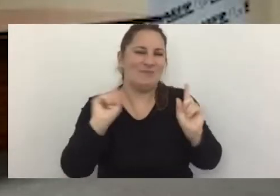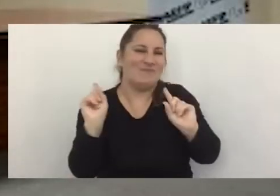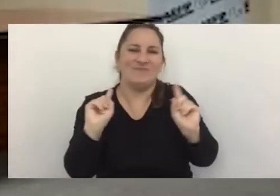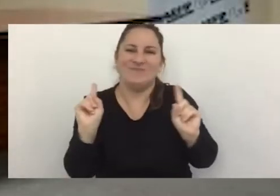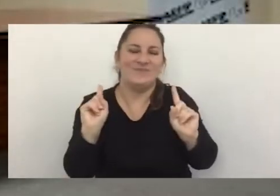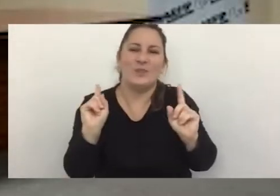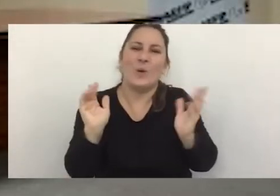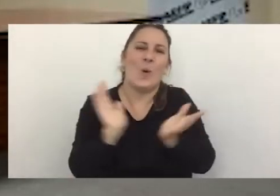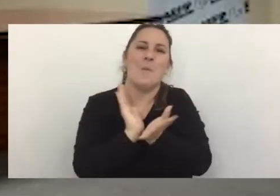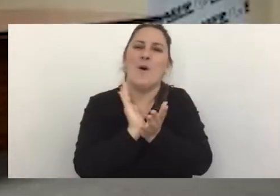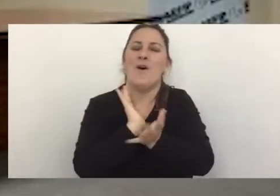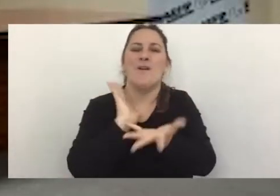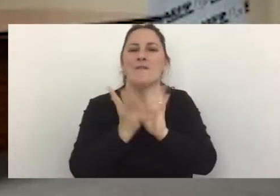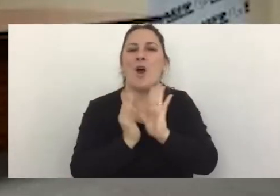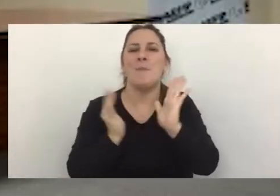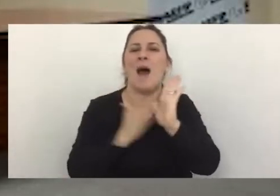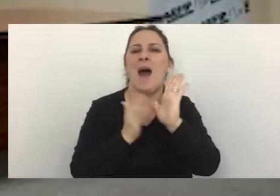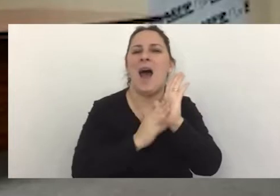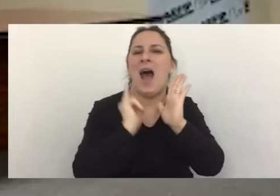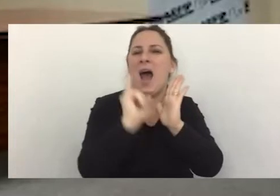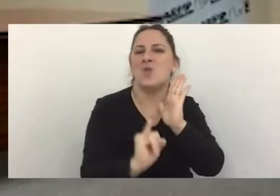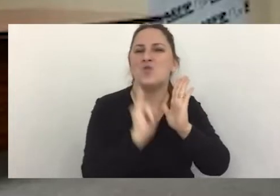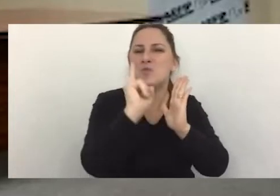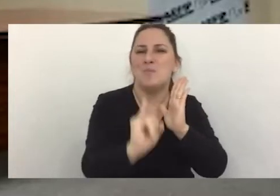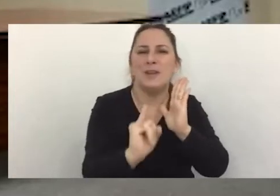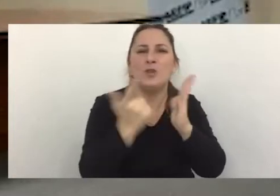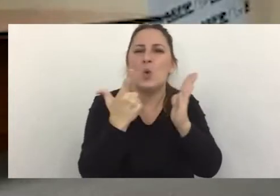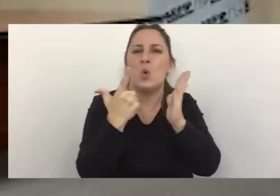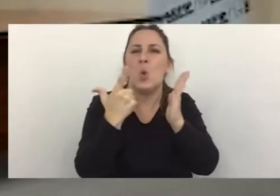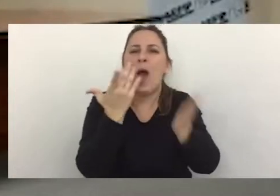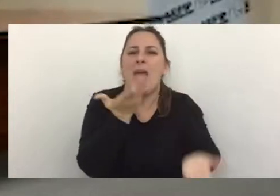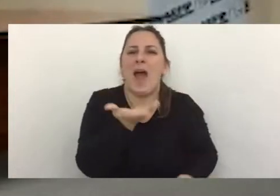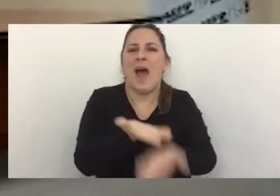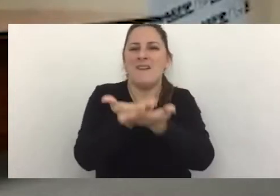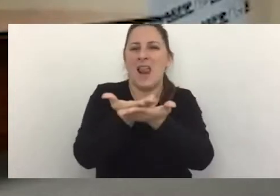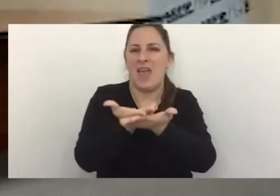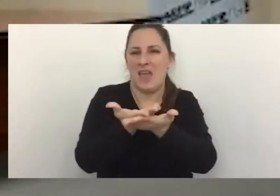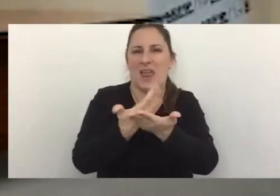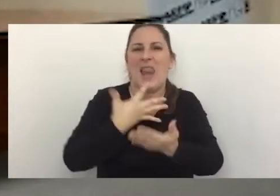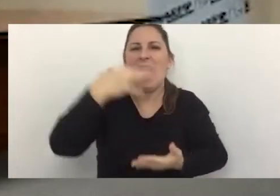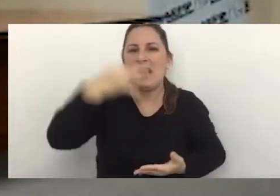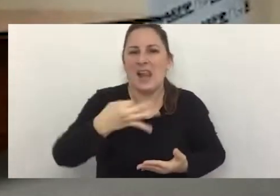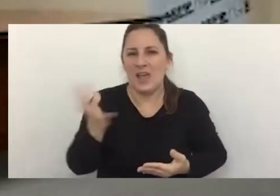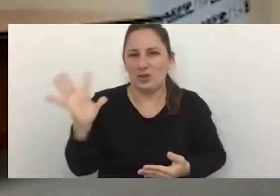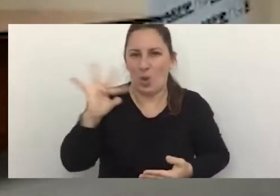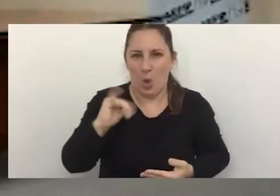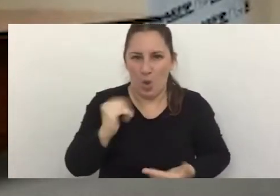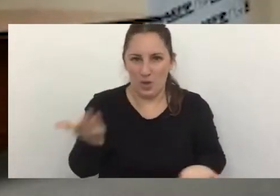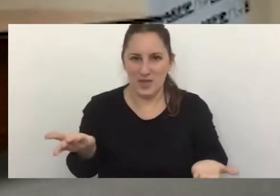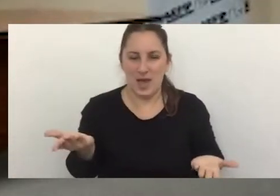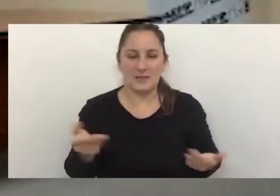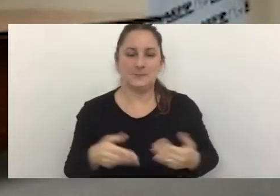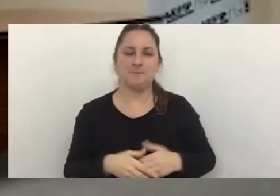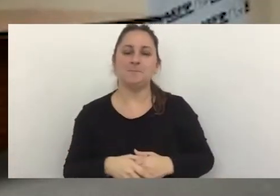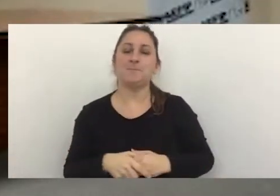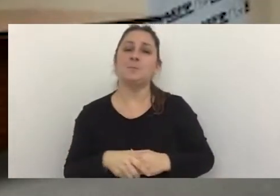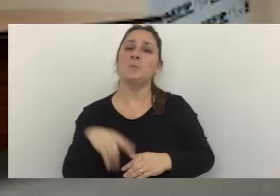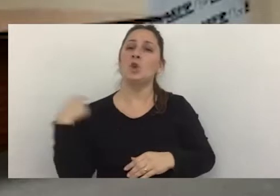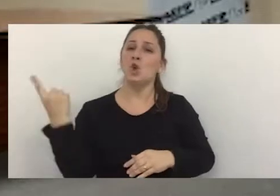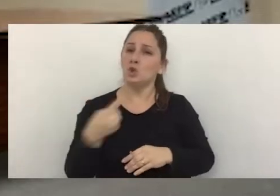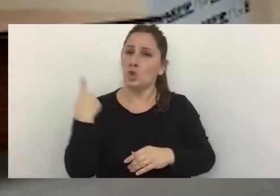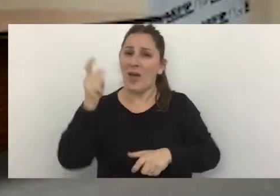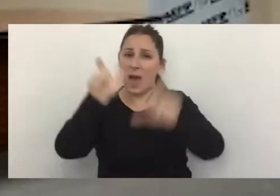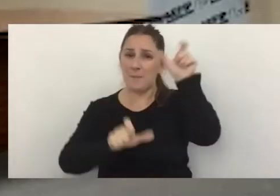de argumento donde no tiene respaldo en la realidad. En todo caso, todos somos